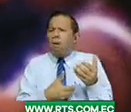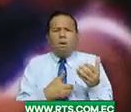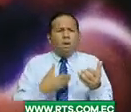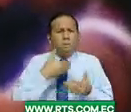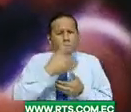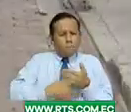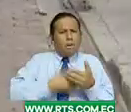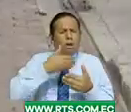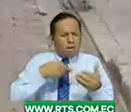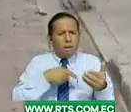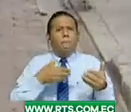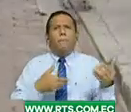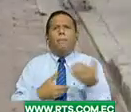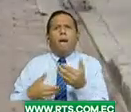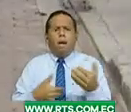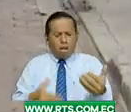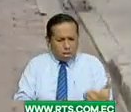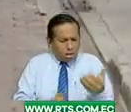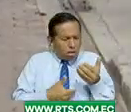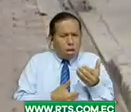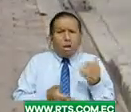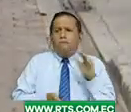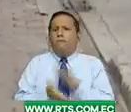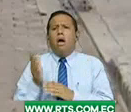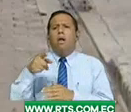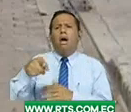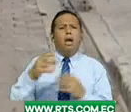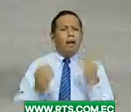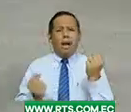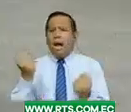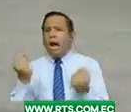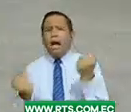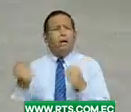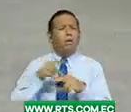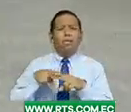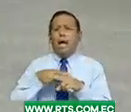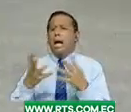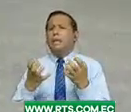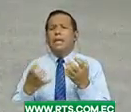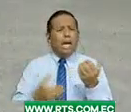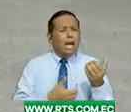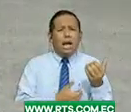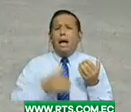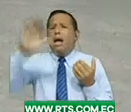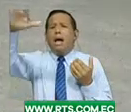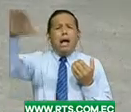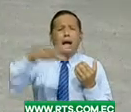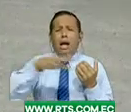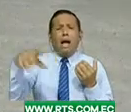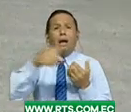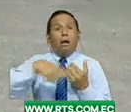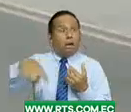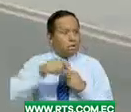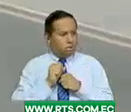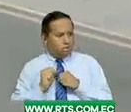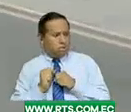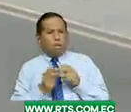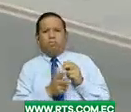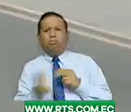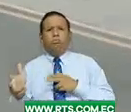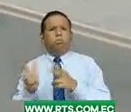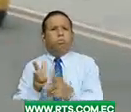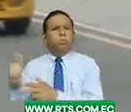en sábanas. Llegaron hasta la vía principal buscando desesperados un taxi, pero nadie se atrevía a tomar la carrera. Hasta